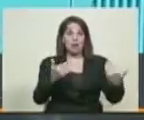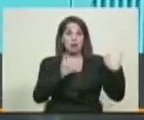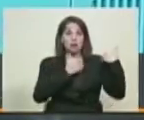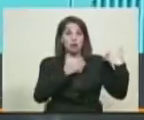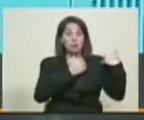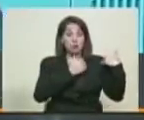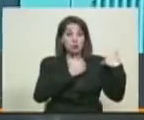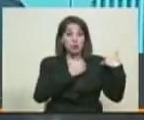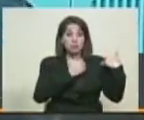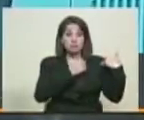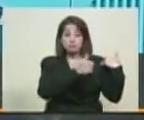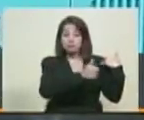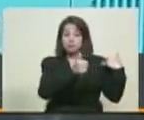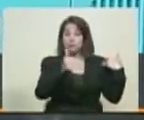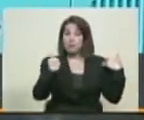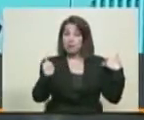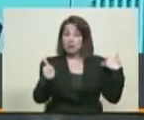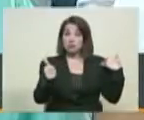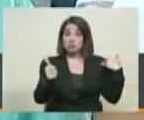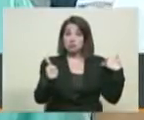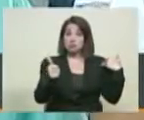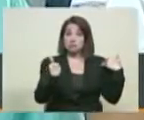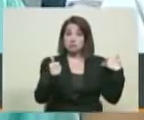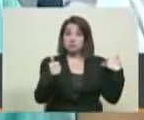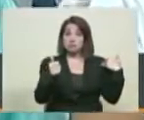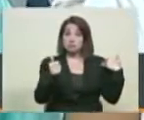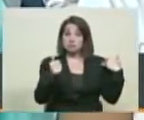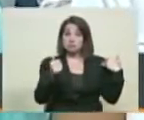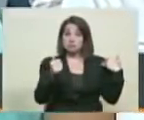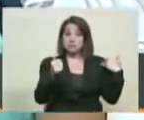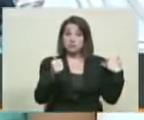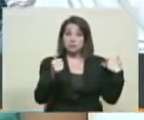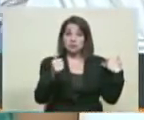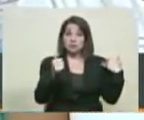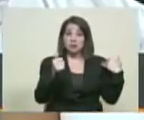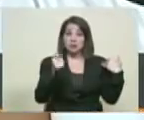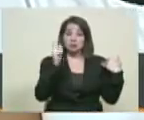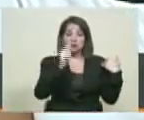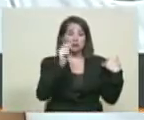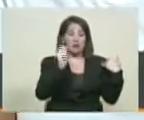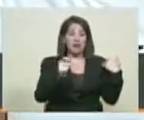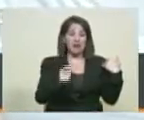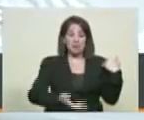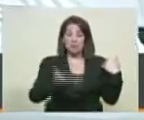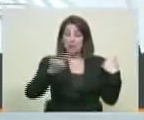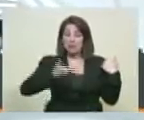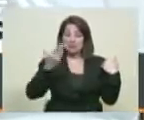le corresponde, compañero, con mucha fuerza. Sus tareas centrales son